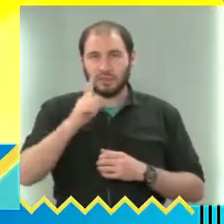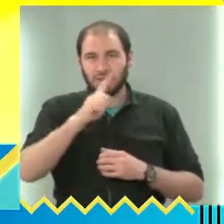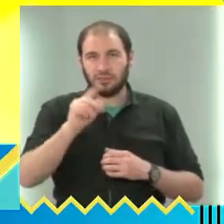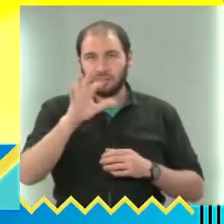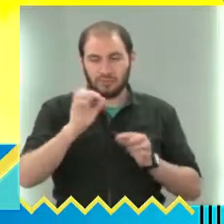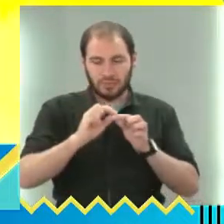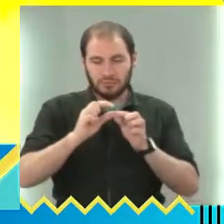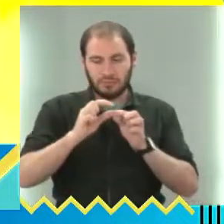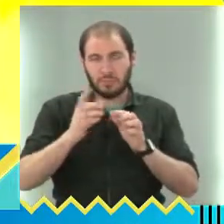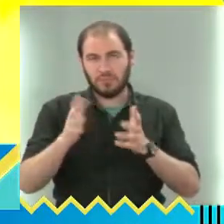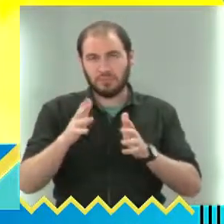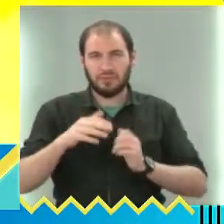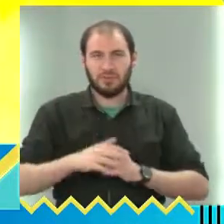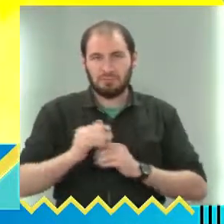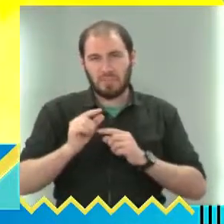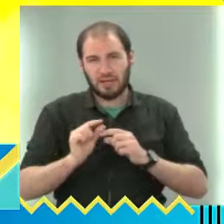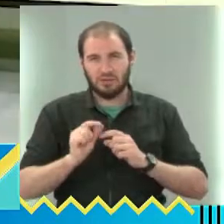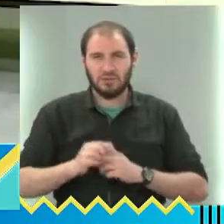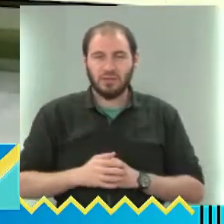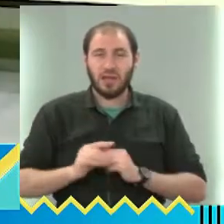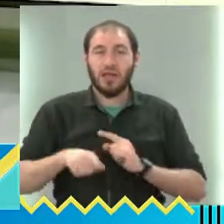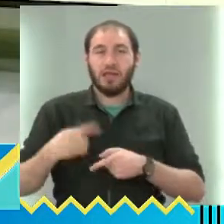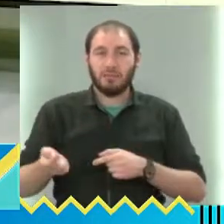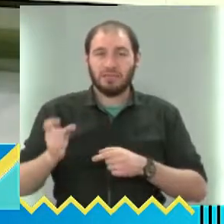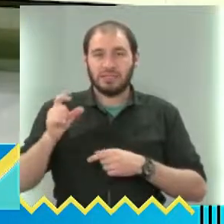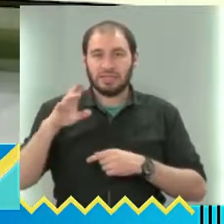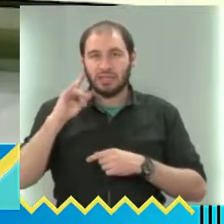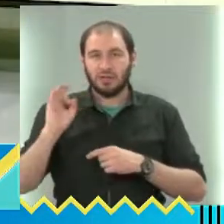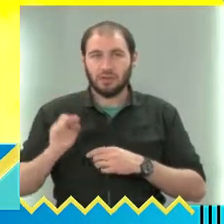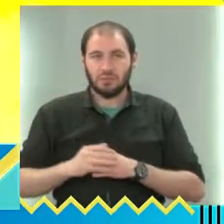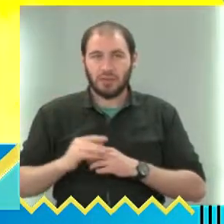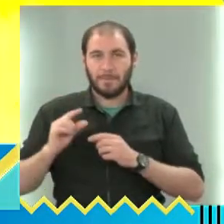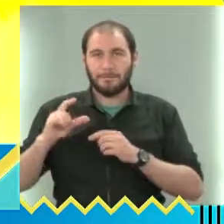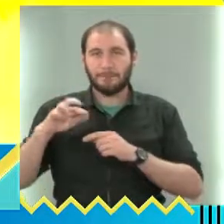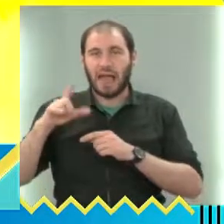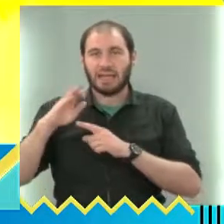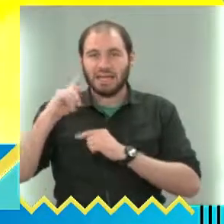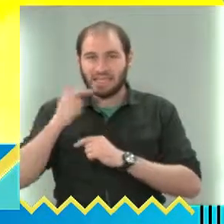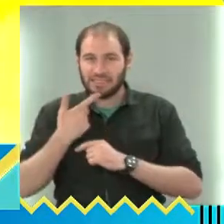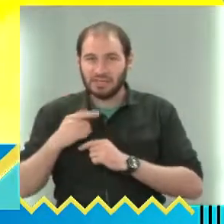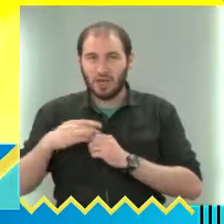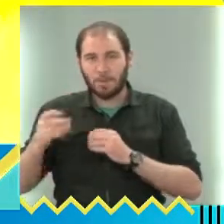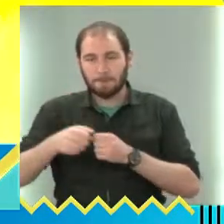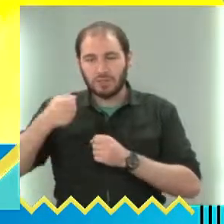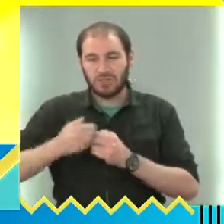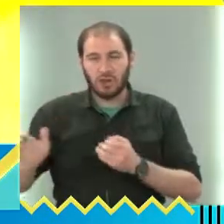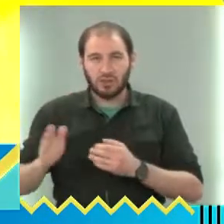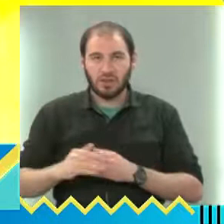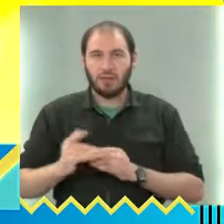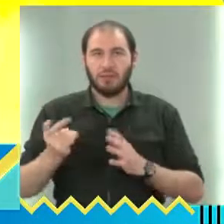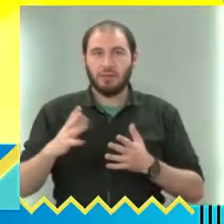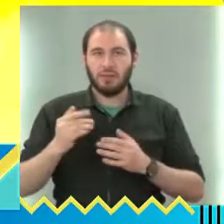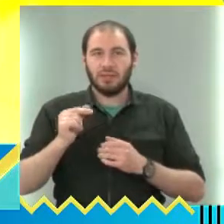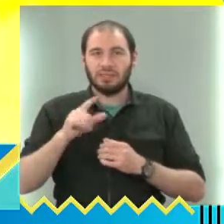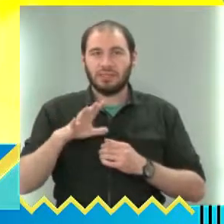150 mililitros más o menos, un poco menos, y después los críos y las plaquetas se van en otras bolsas que son alrededor